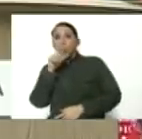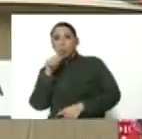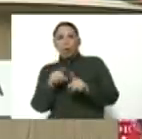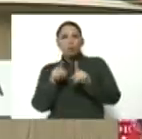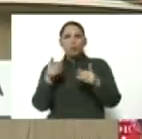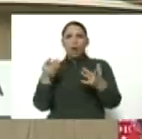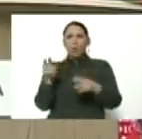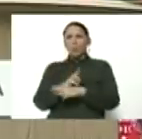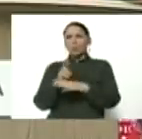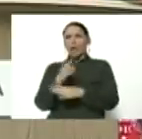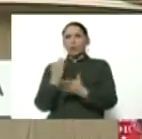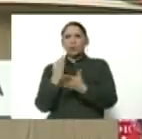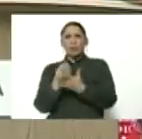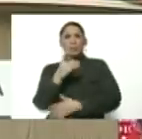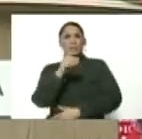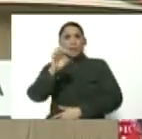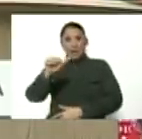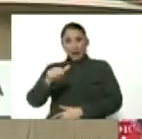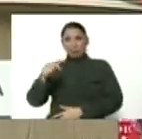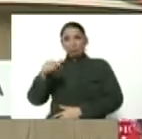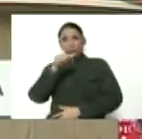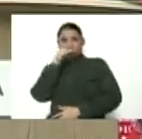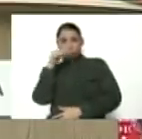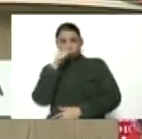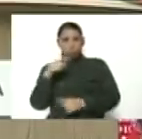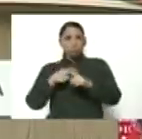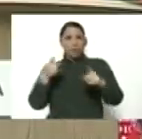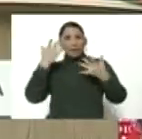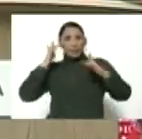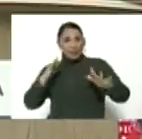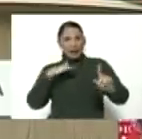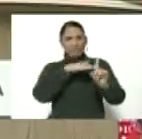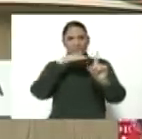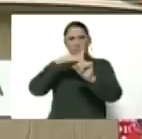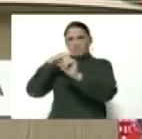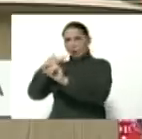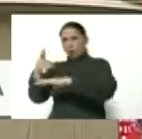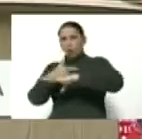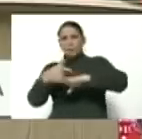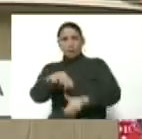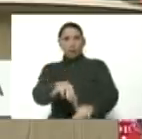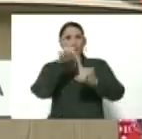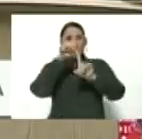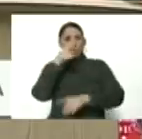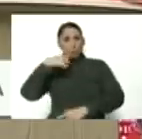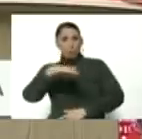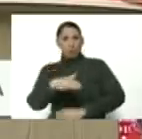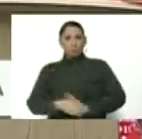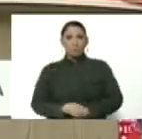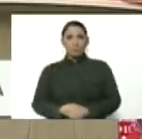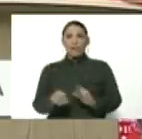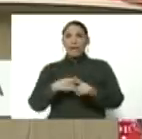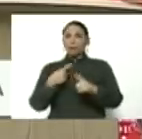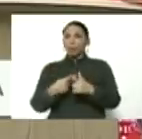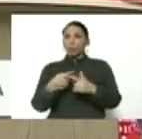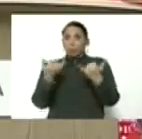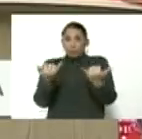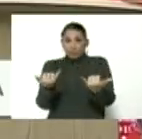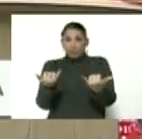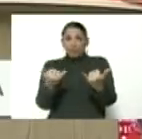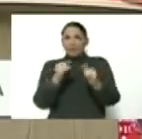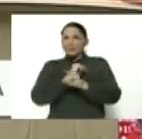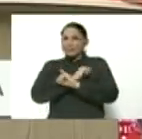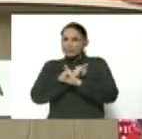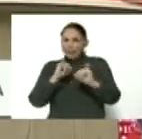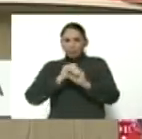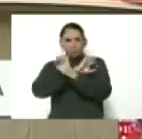como siempre hace la DEA, el narcotráfico para tratar de atacar a gobiernos elegidos por el pueblo, y en este caso queda clara